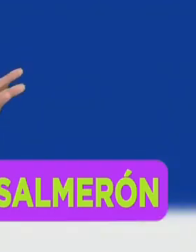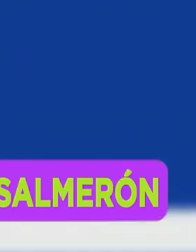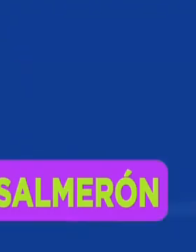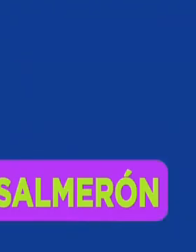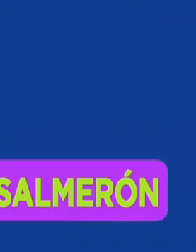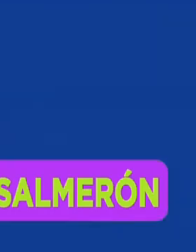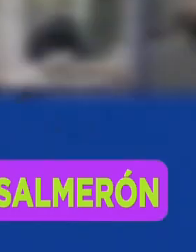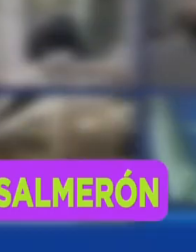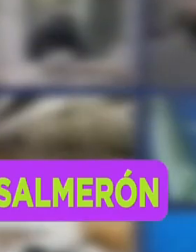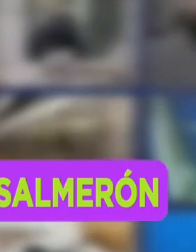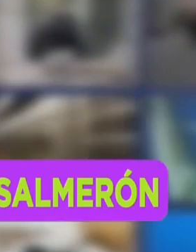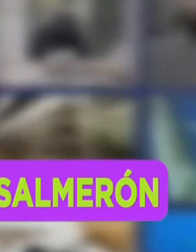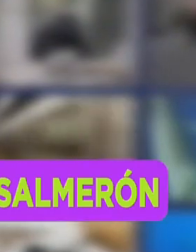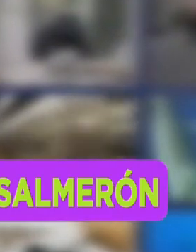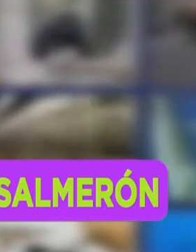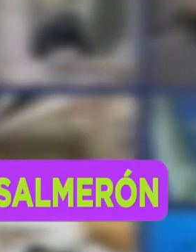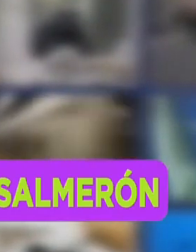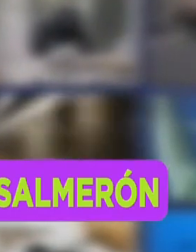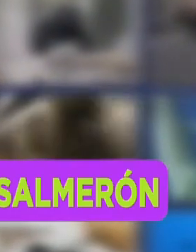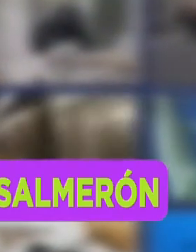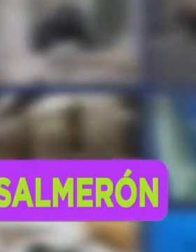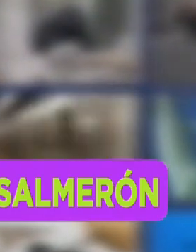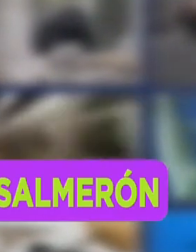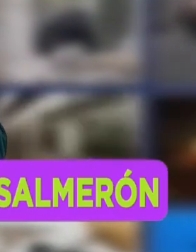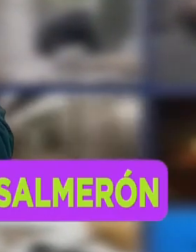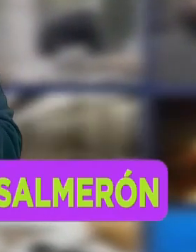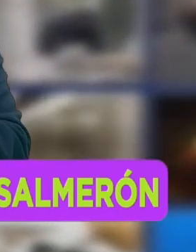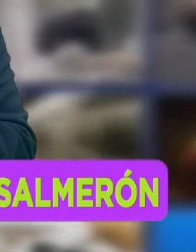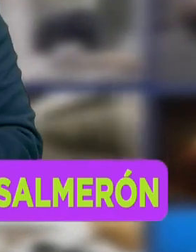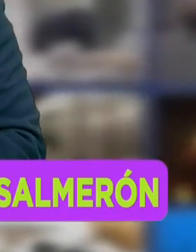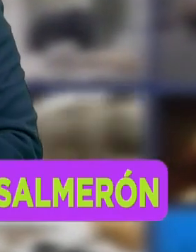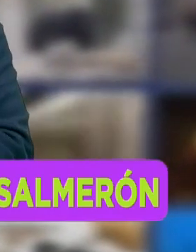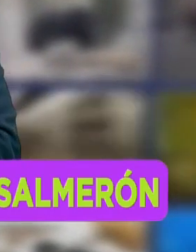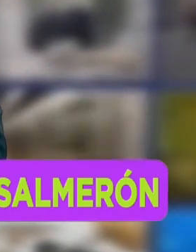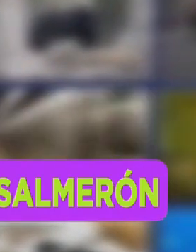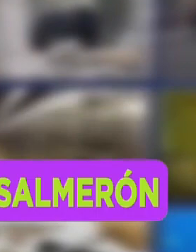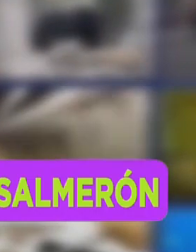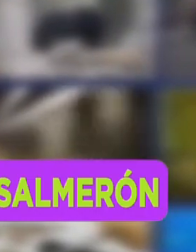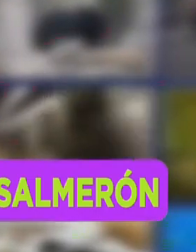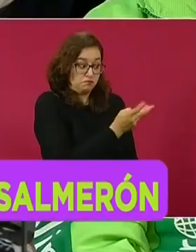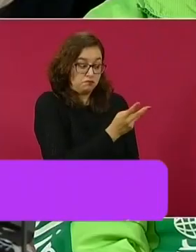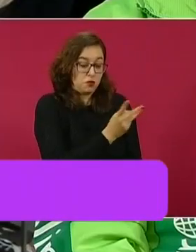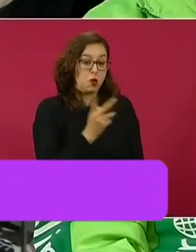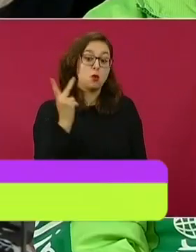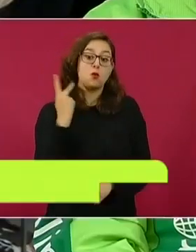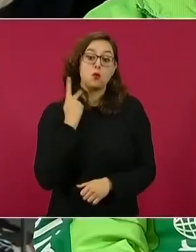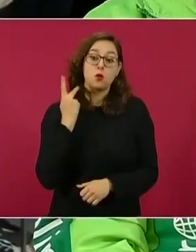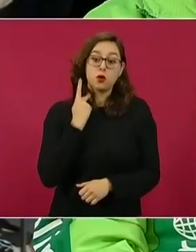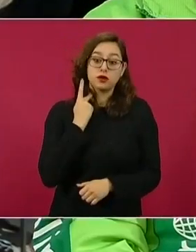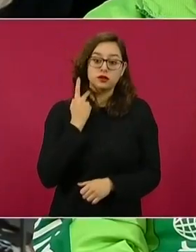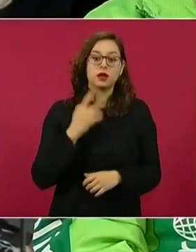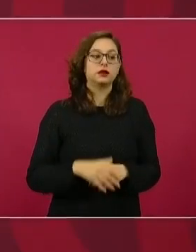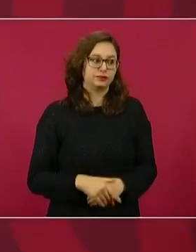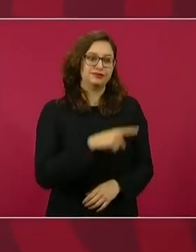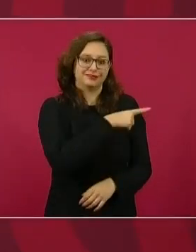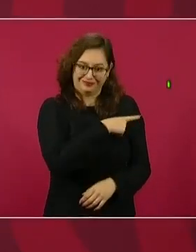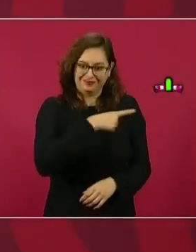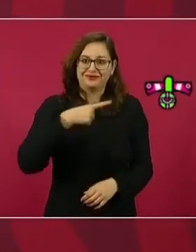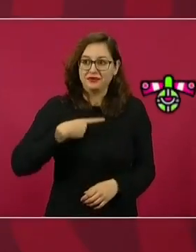el momento no hay una denuncia formal como tal. Por esto, el presidente dijo lo siguiente. Tienen ellas que